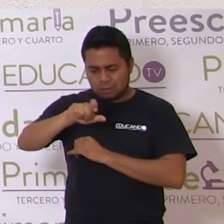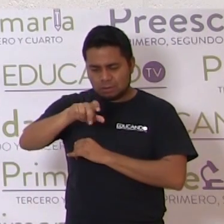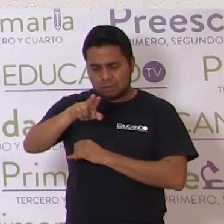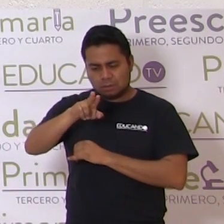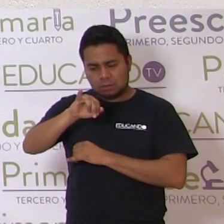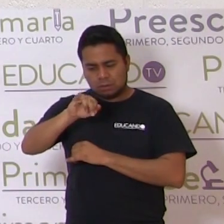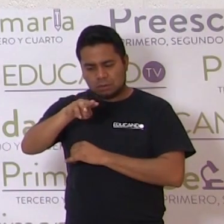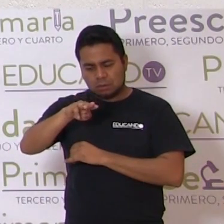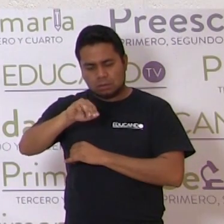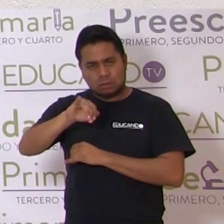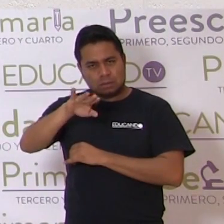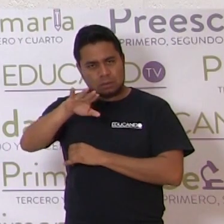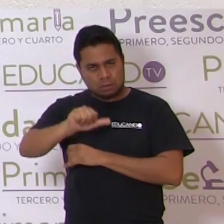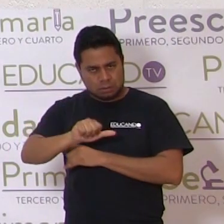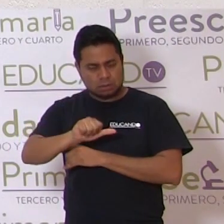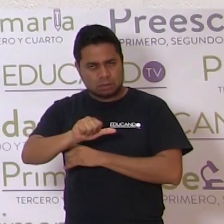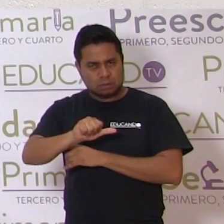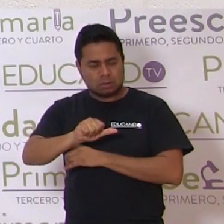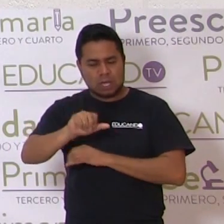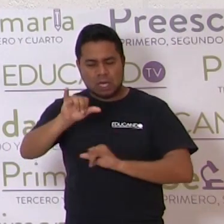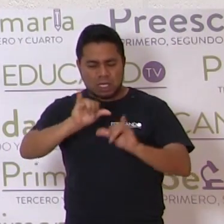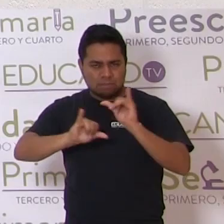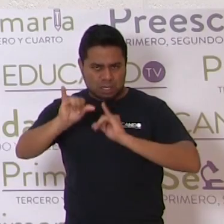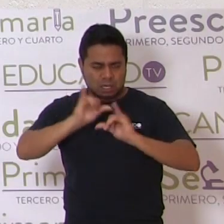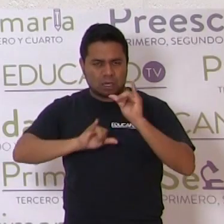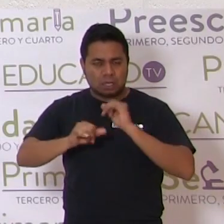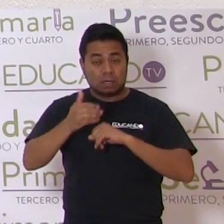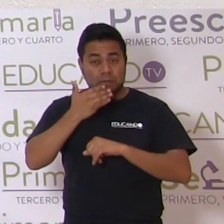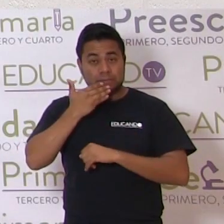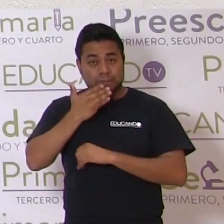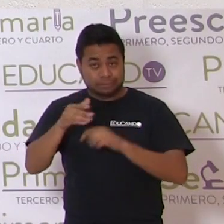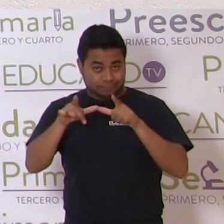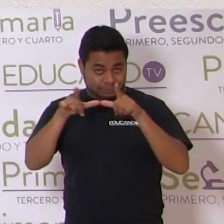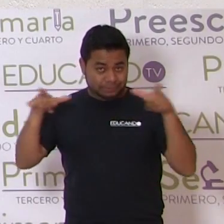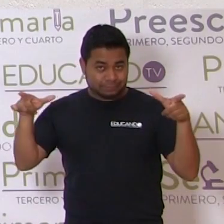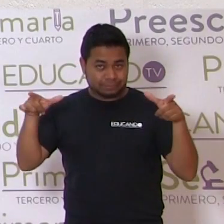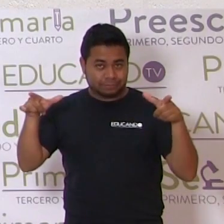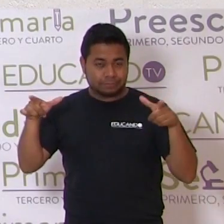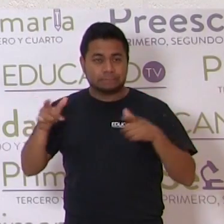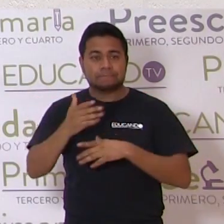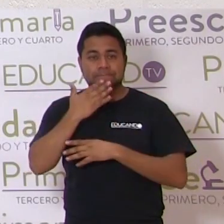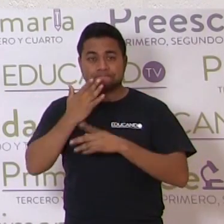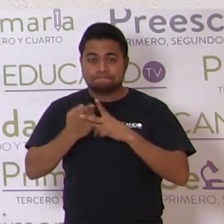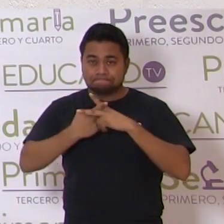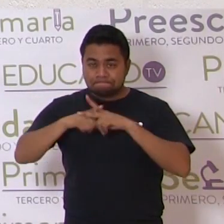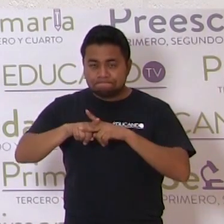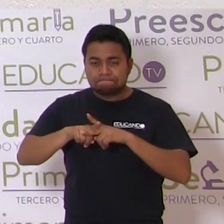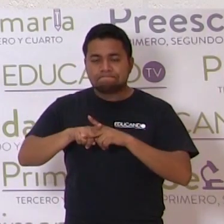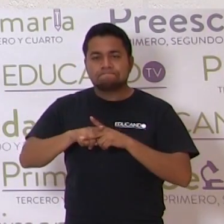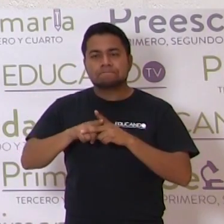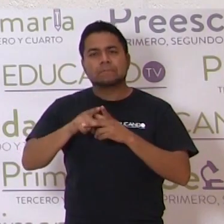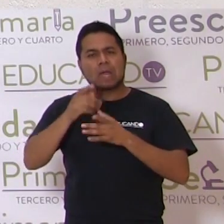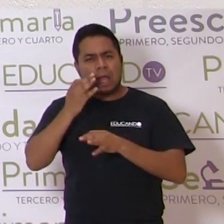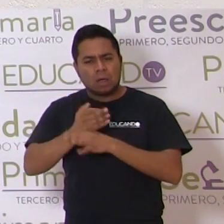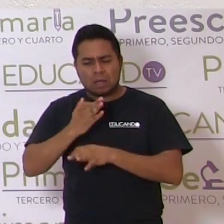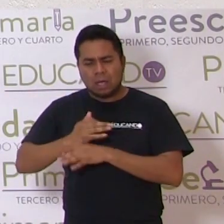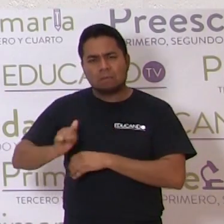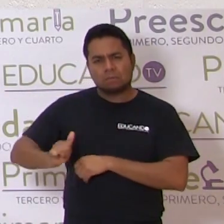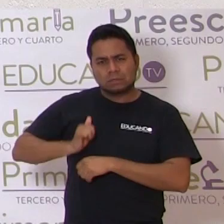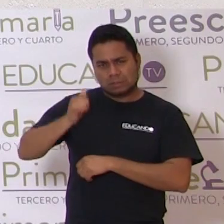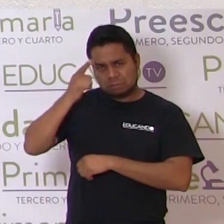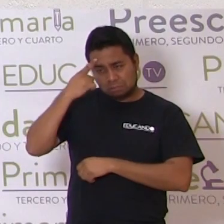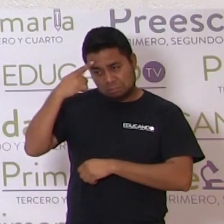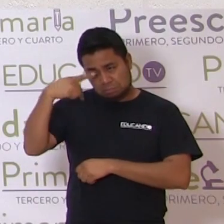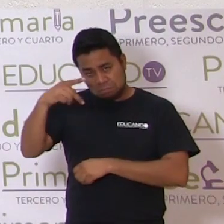que ustedes llevan. Muy bien, ¿están listos? Pues entonces sugiero que este sea el momento para que ustedes